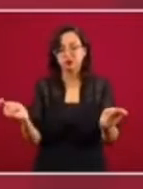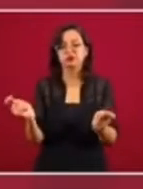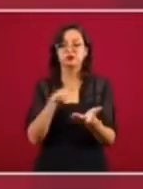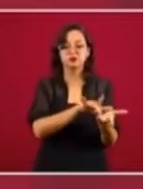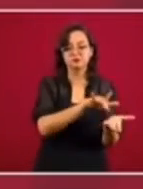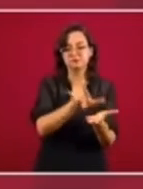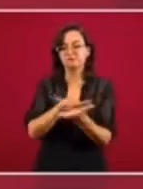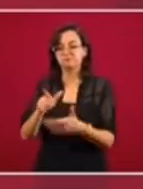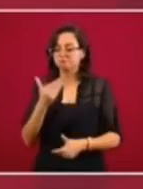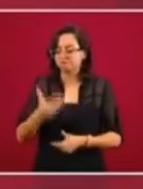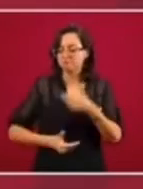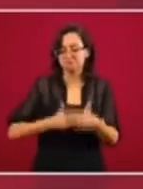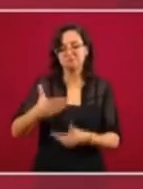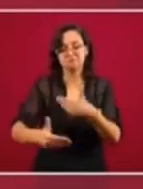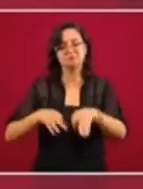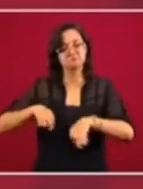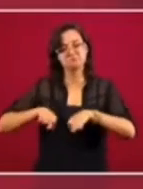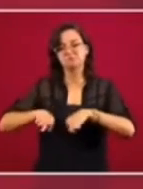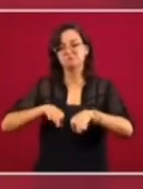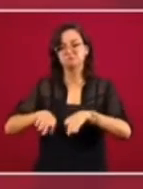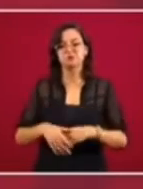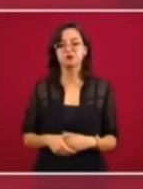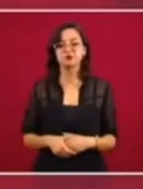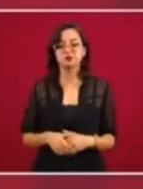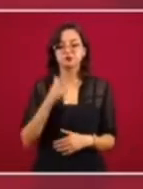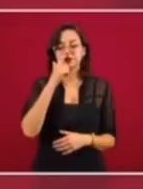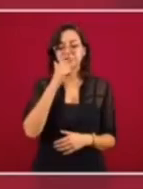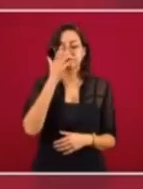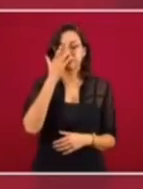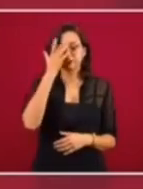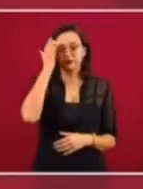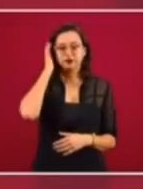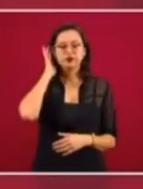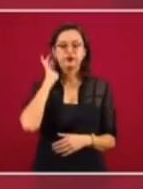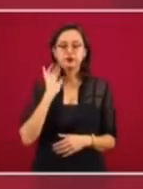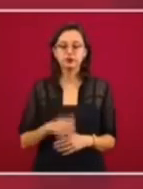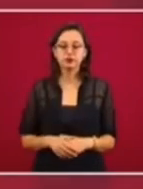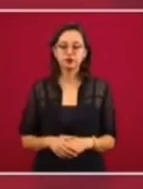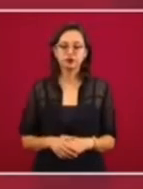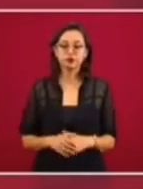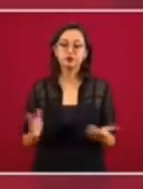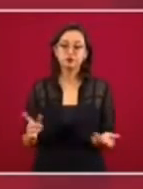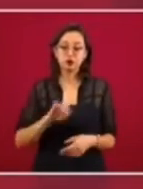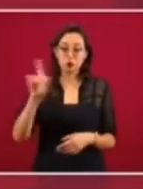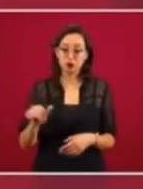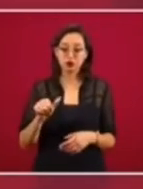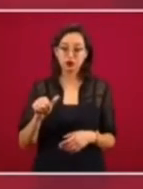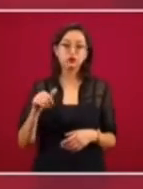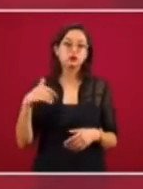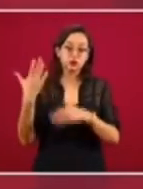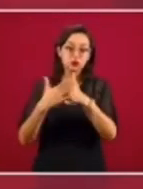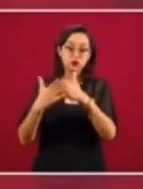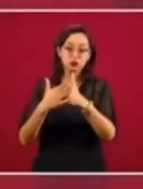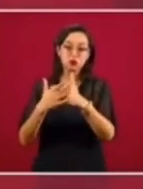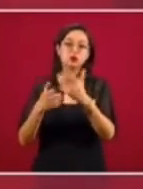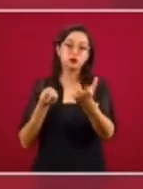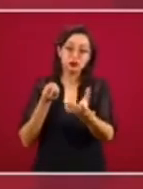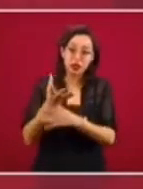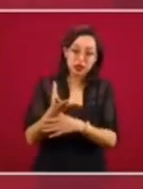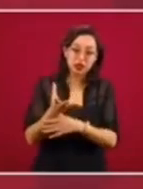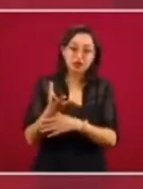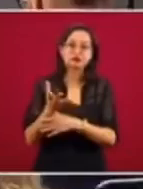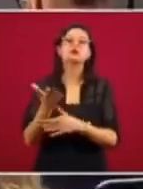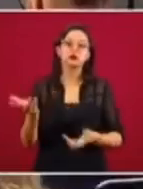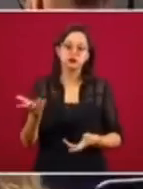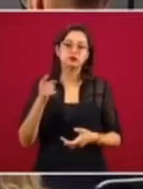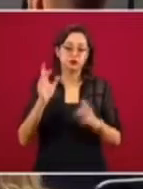muy avanzados. Y cuando podamos salir con cuidado, pues vamos a visitar, por ejemplo,